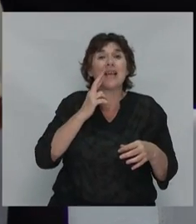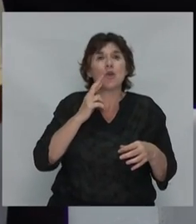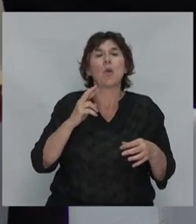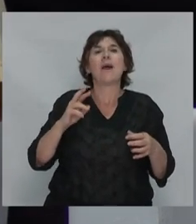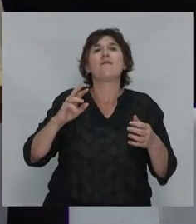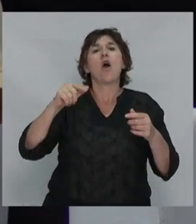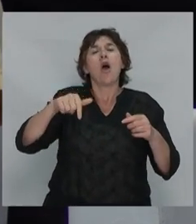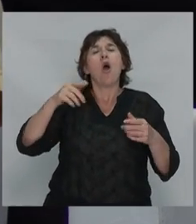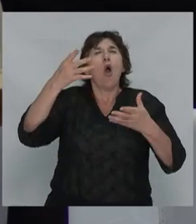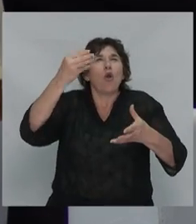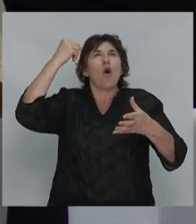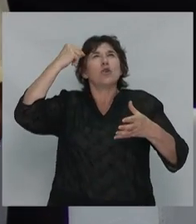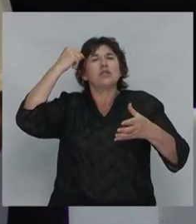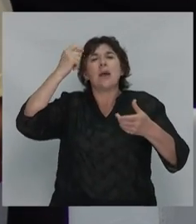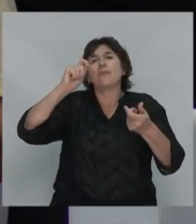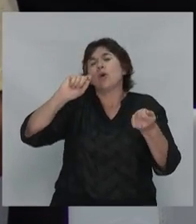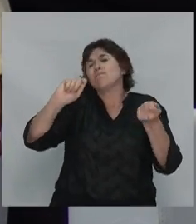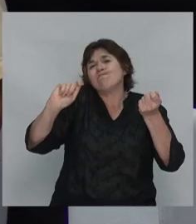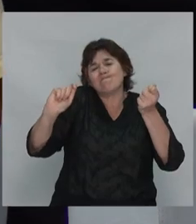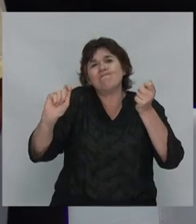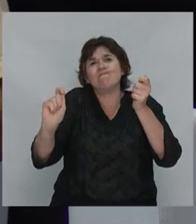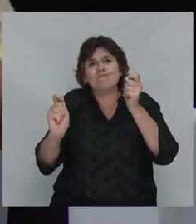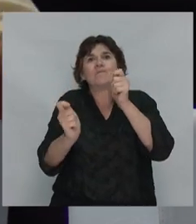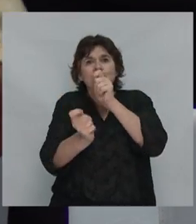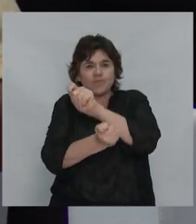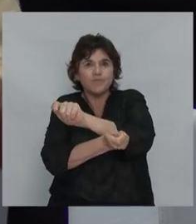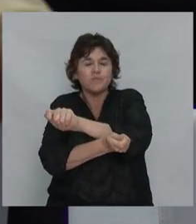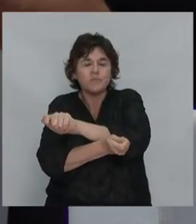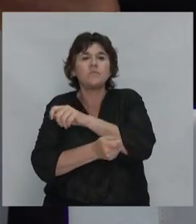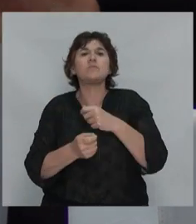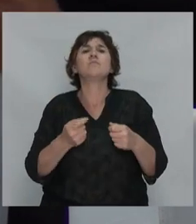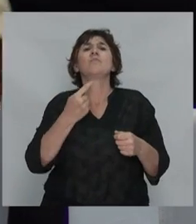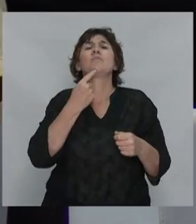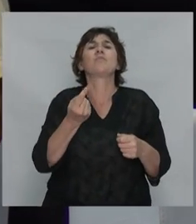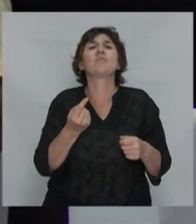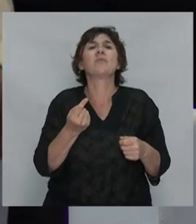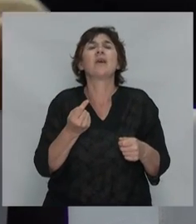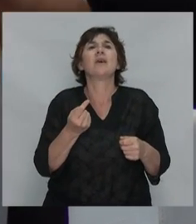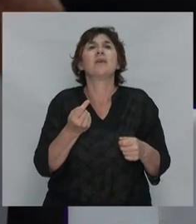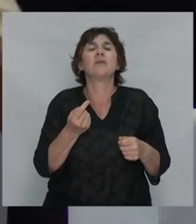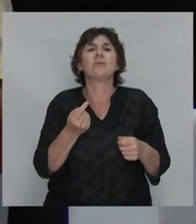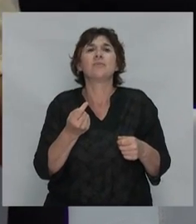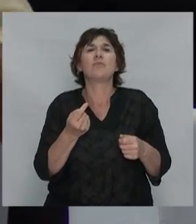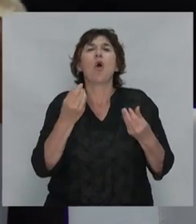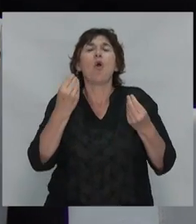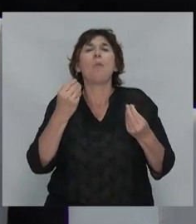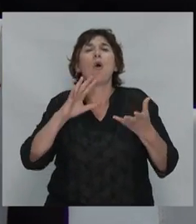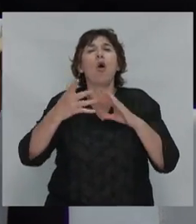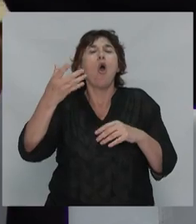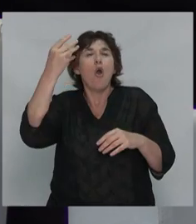de the rain hard cost electro historiador alemán que significa cómo está describiendo cómo los conceptos